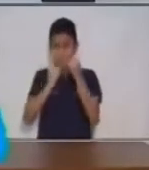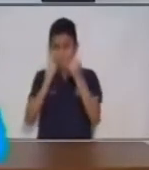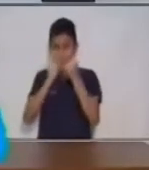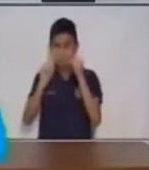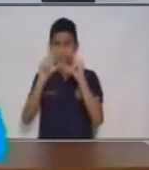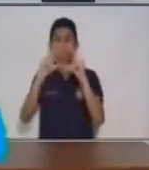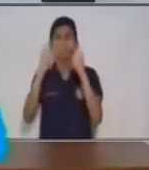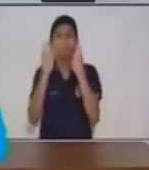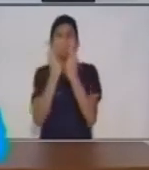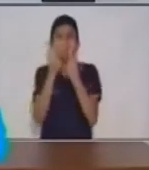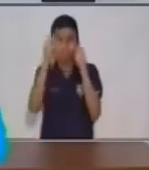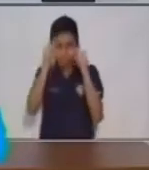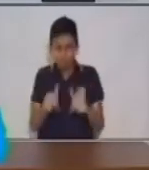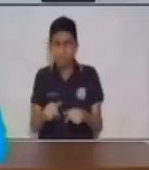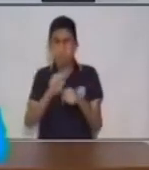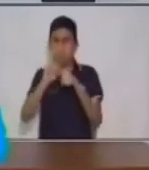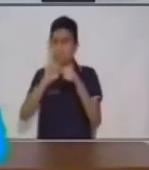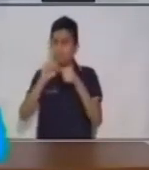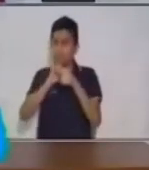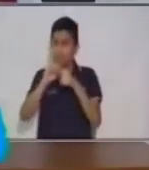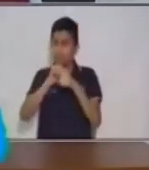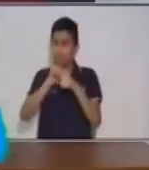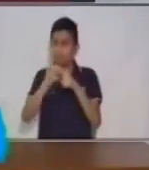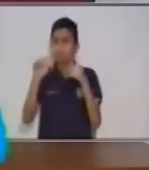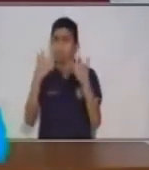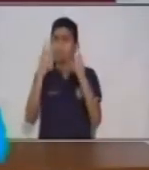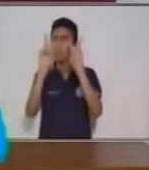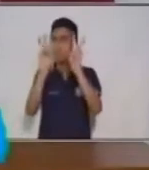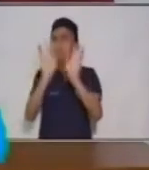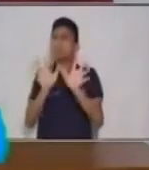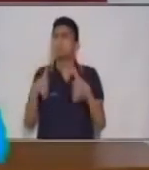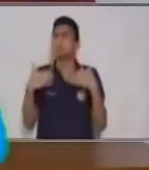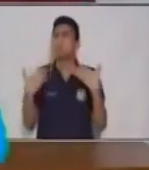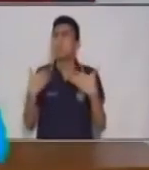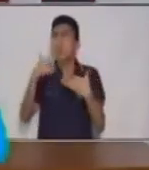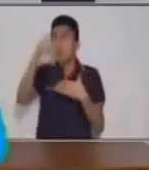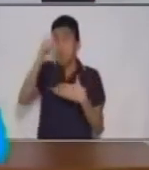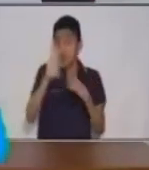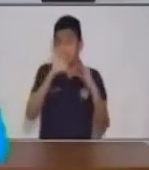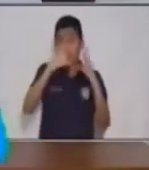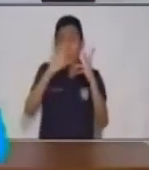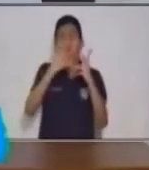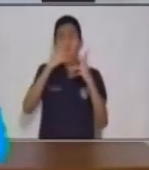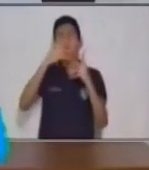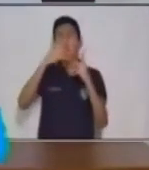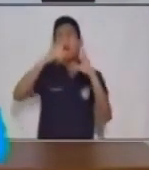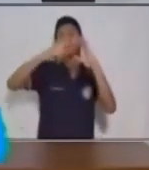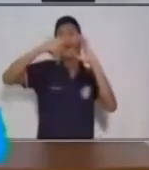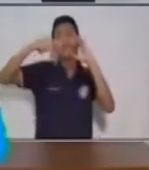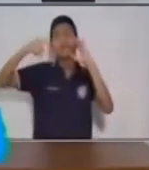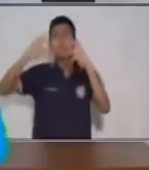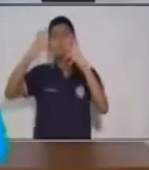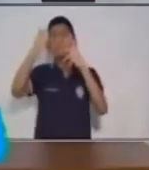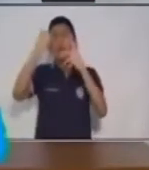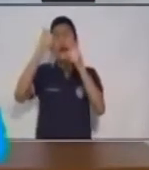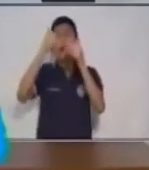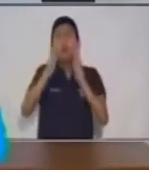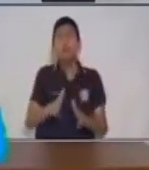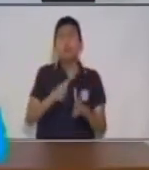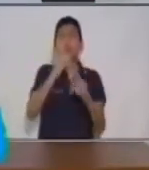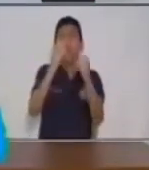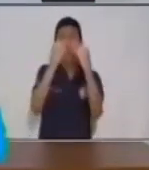la clase. Vamos a ir entonces a lo que mencionó él. Aquí se hizo una tabla en donde se interpretaron